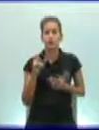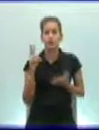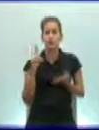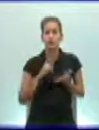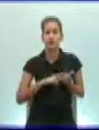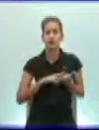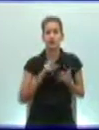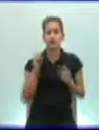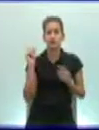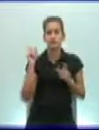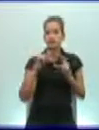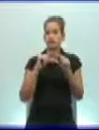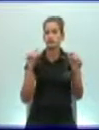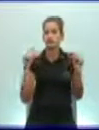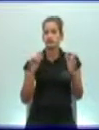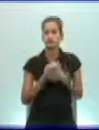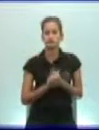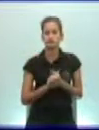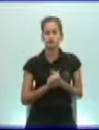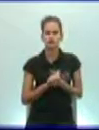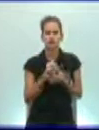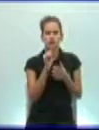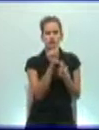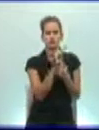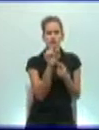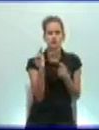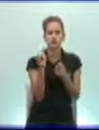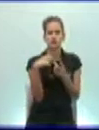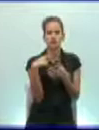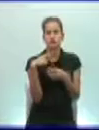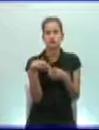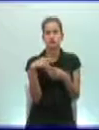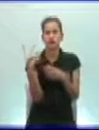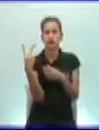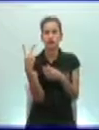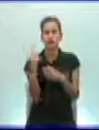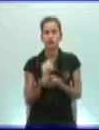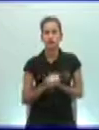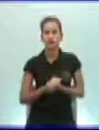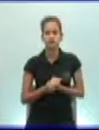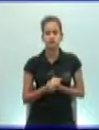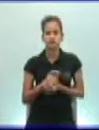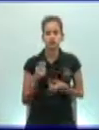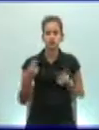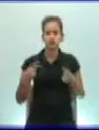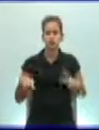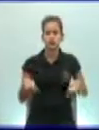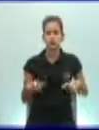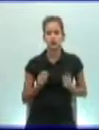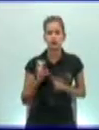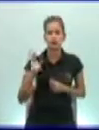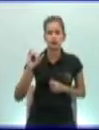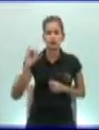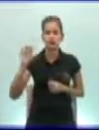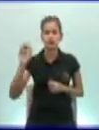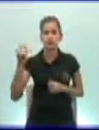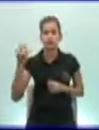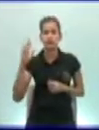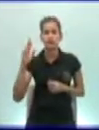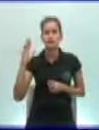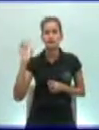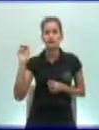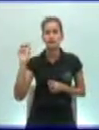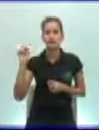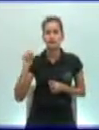el núcleo de ambos. Vamos a trabajar en conjunto. Corrió el cimarrón entre los grandes